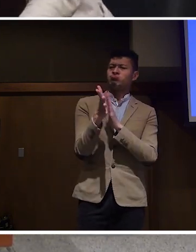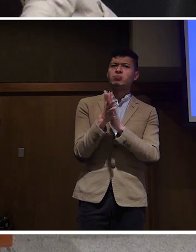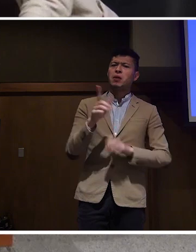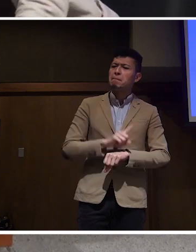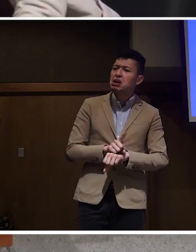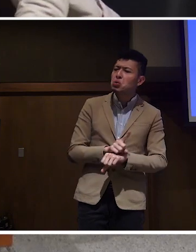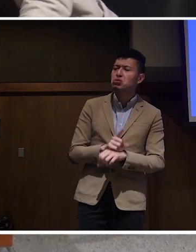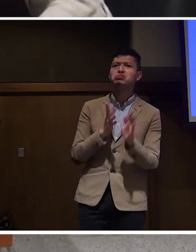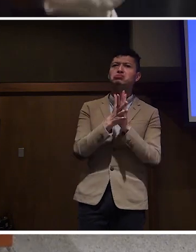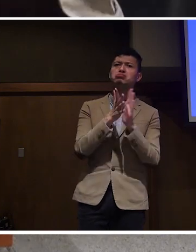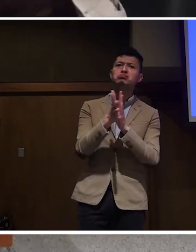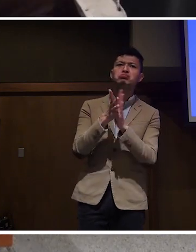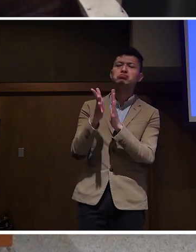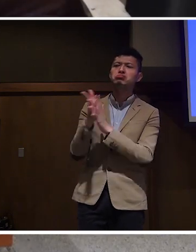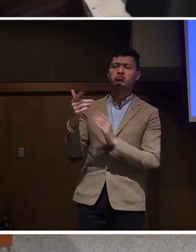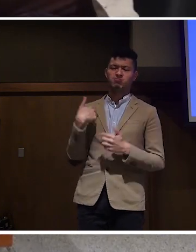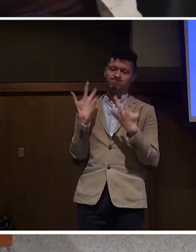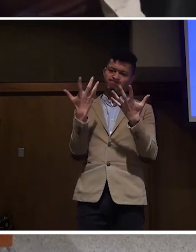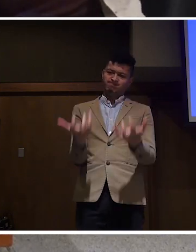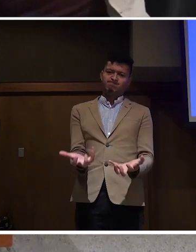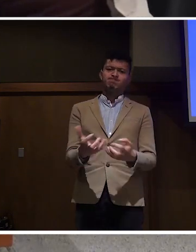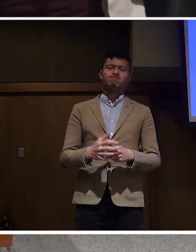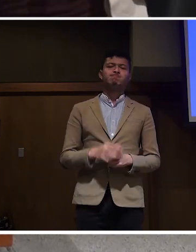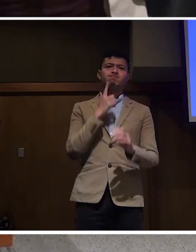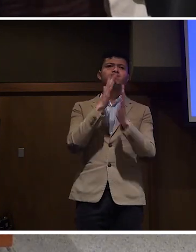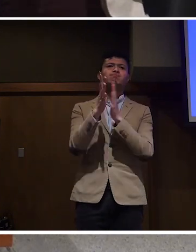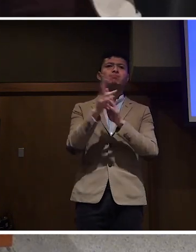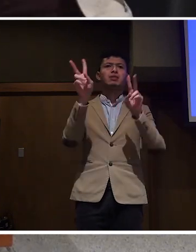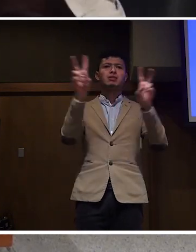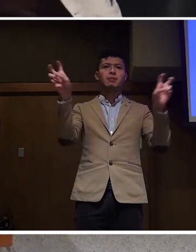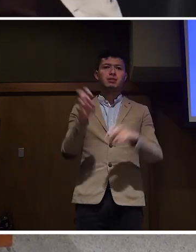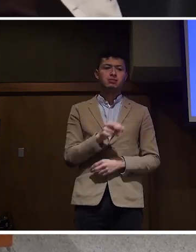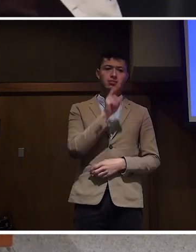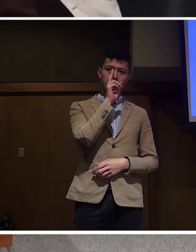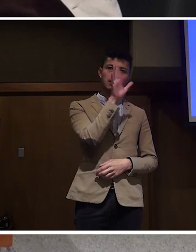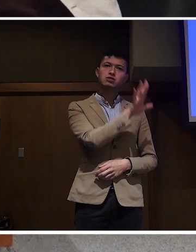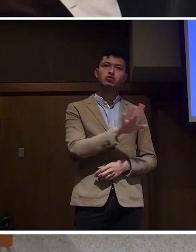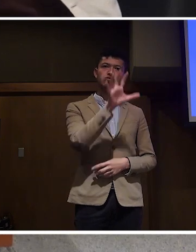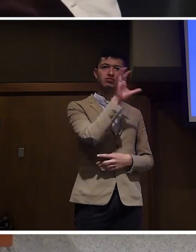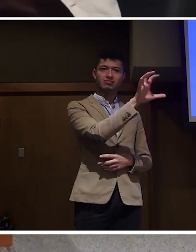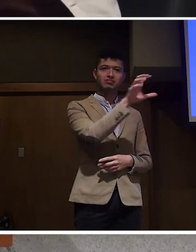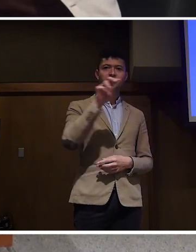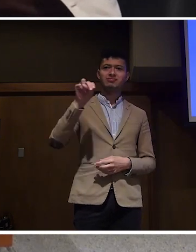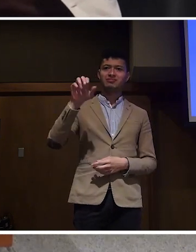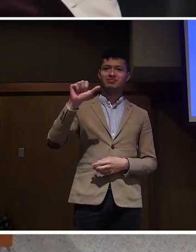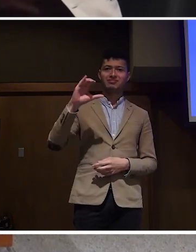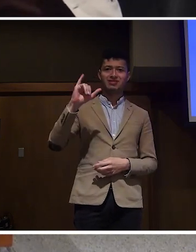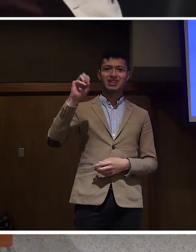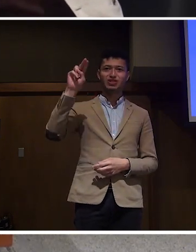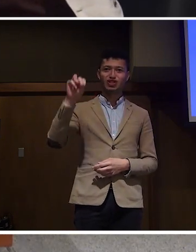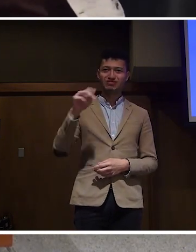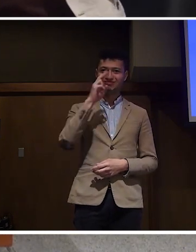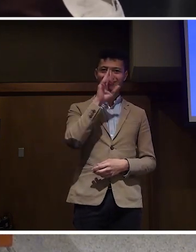Jorge Orlando para hablar un poco sobre el tema de nación y sobre el tema de la